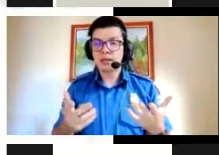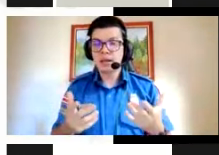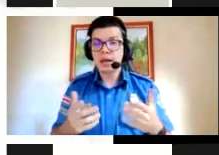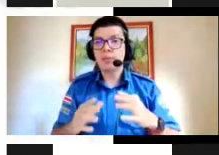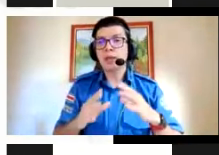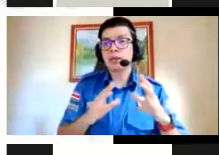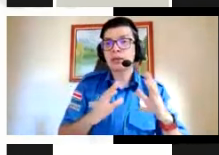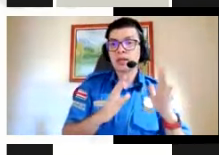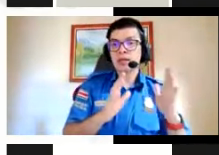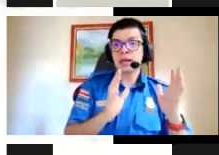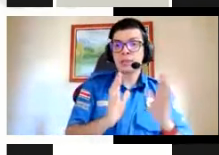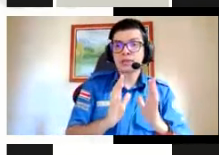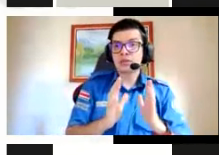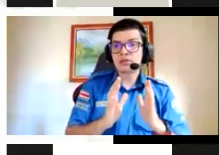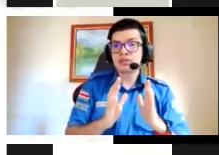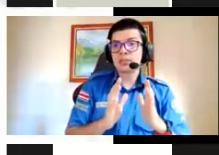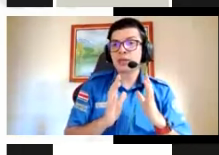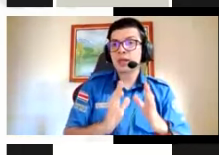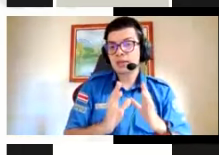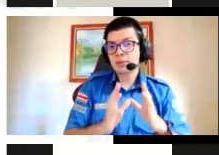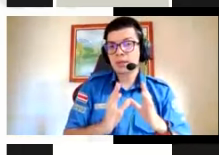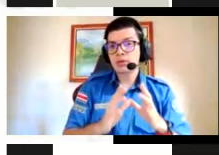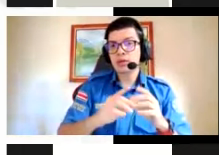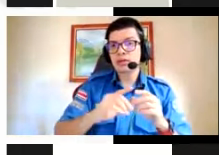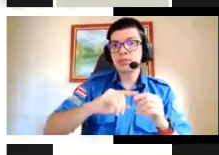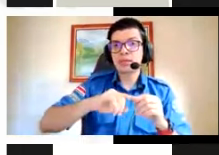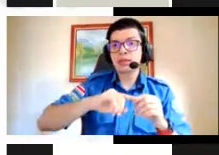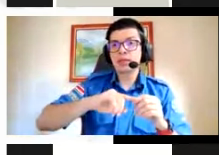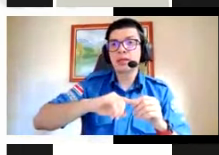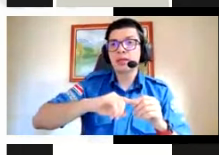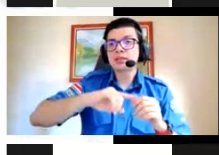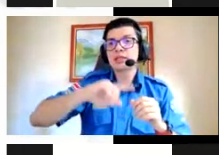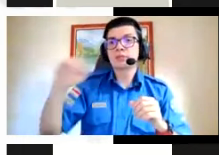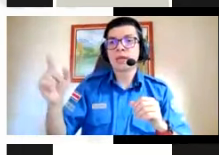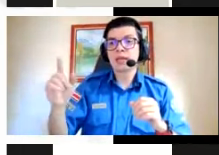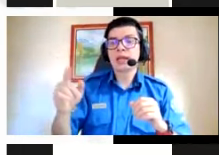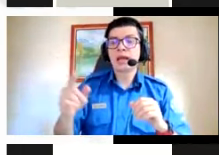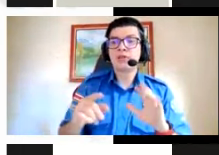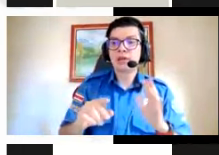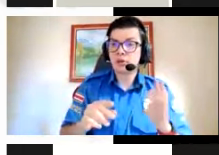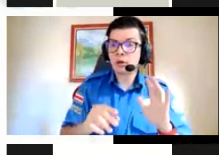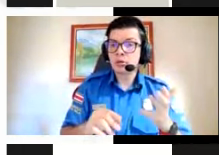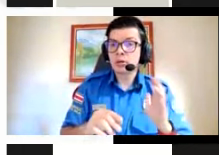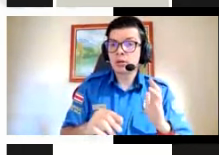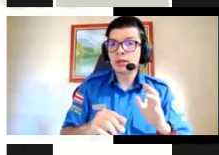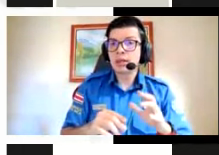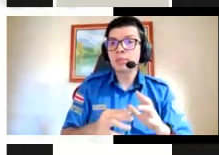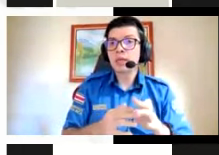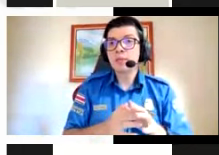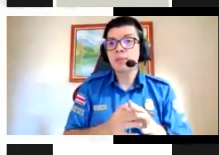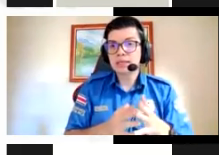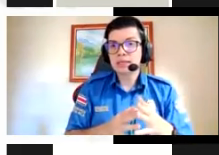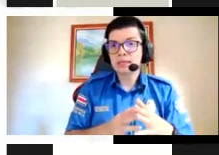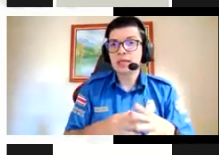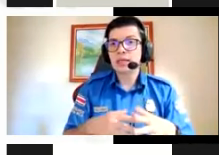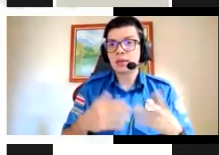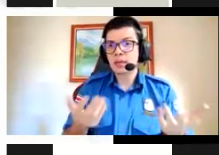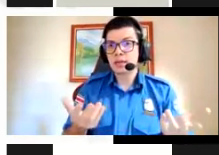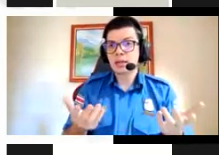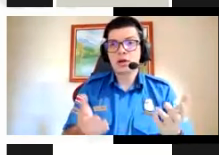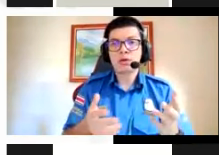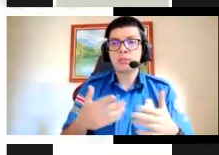expande de la presión del recipiente a la temperatura del recipiente, se expande alrededor de 1000 veces en